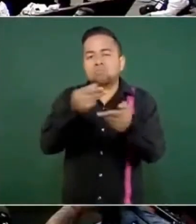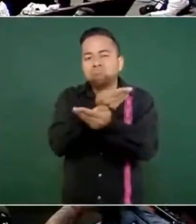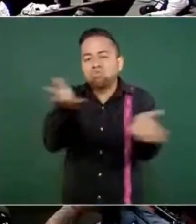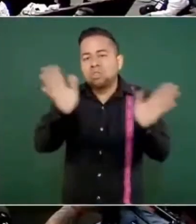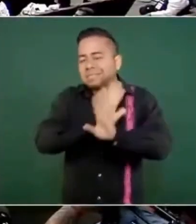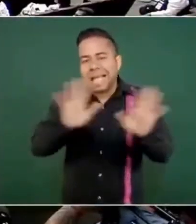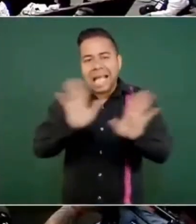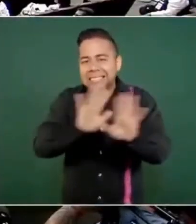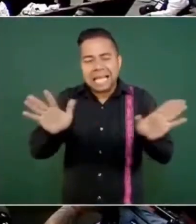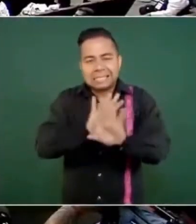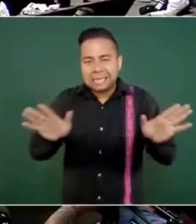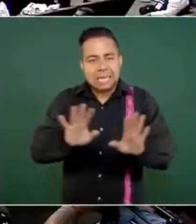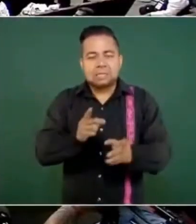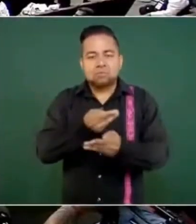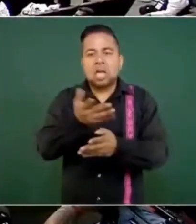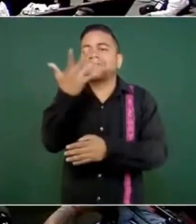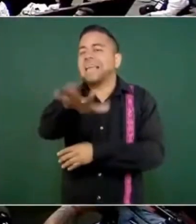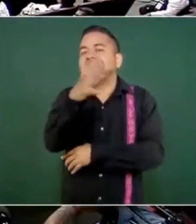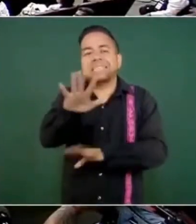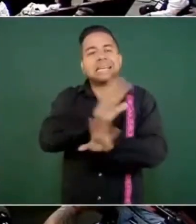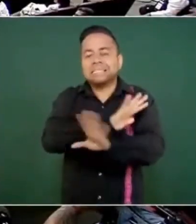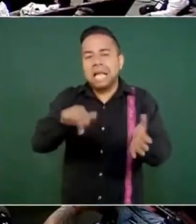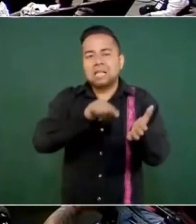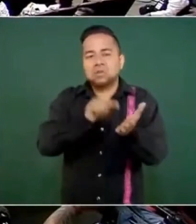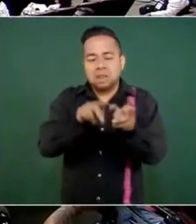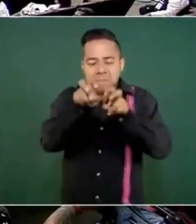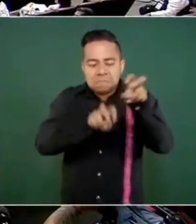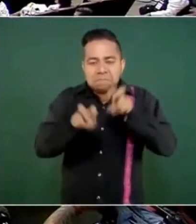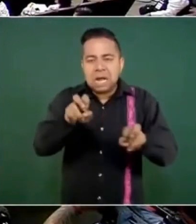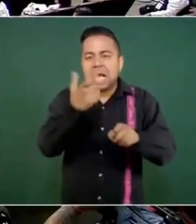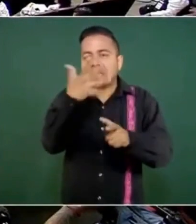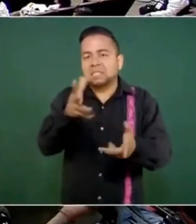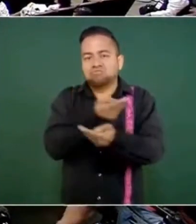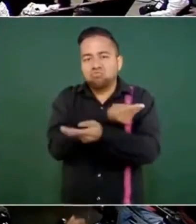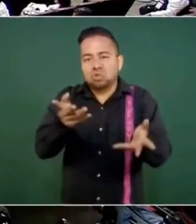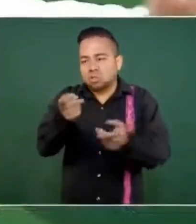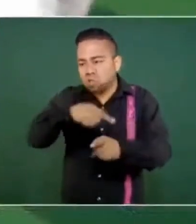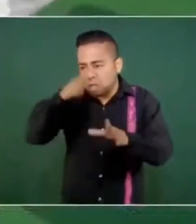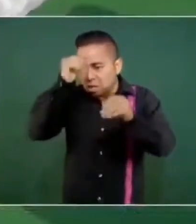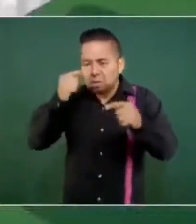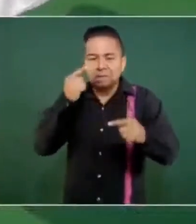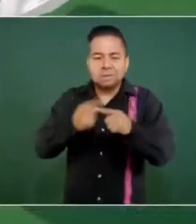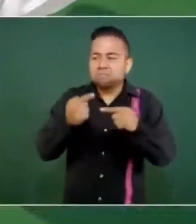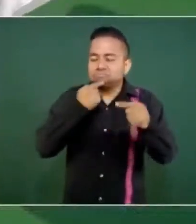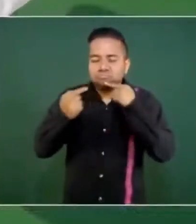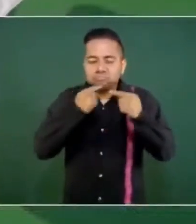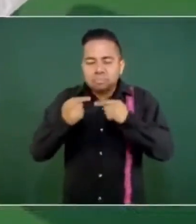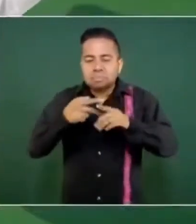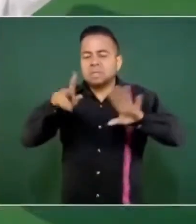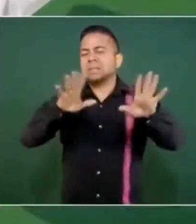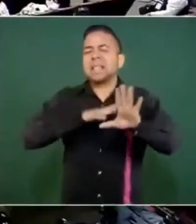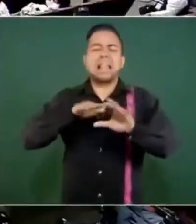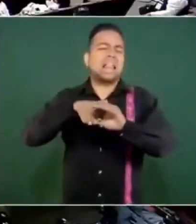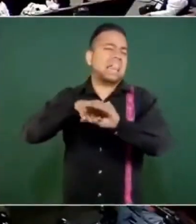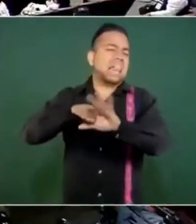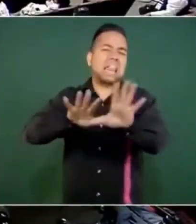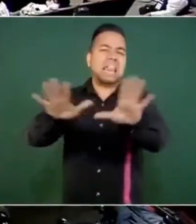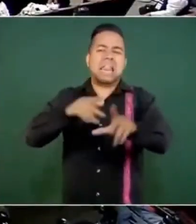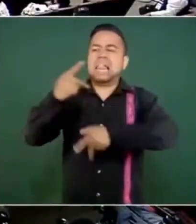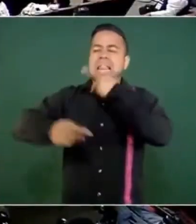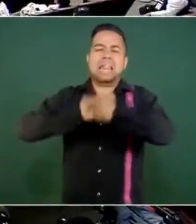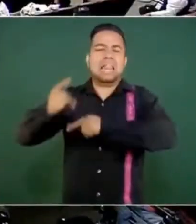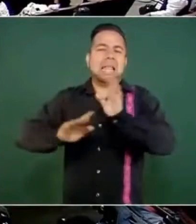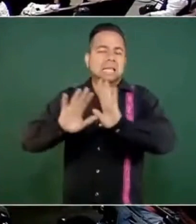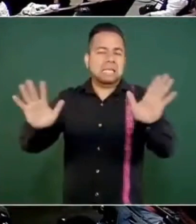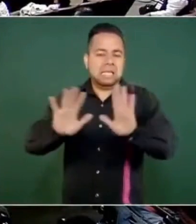Ya está. Bueno, ya, 10 lugares. Ya se ponen de acuerdo. No, pero ya no me van a seguir preguntando.